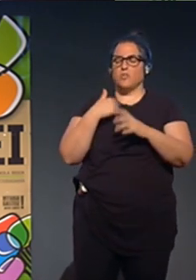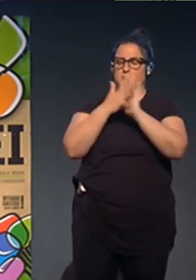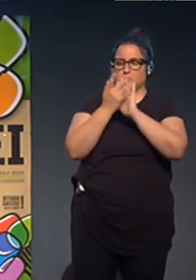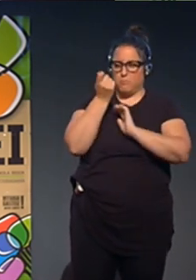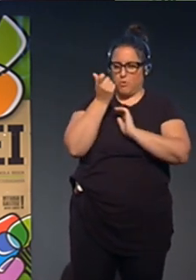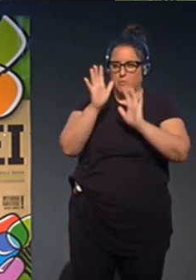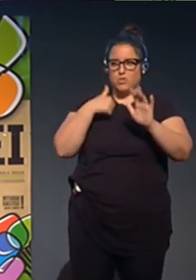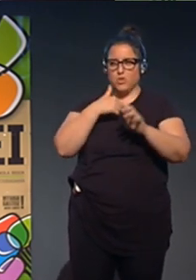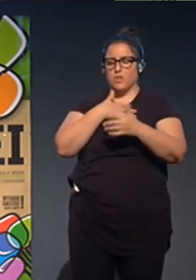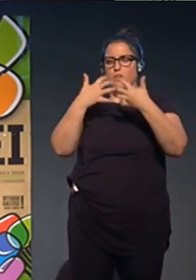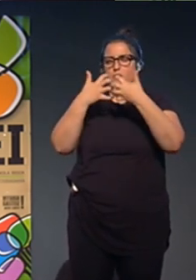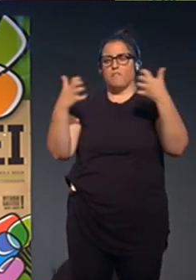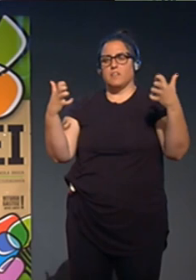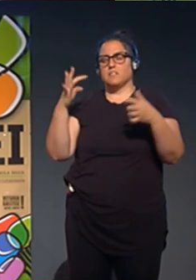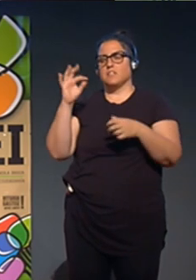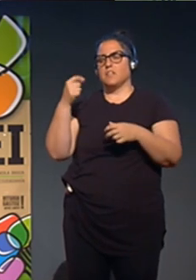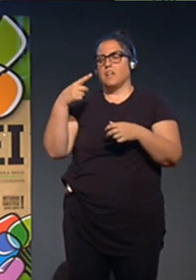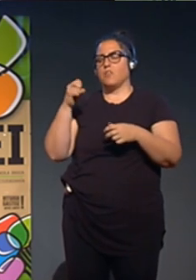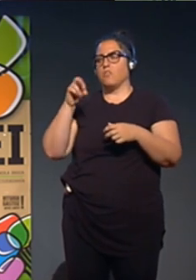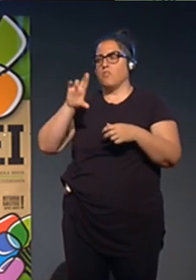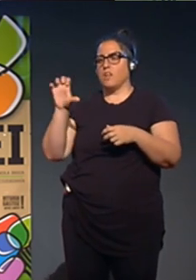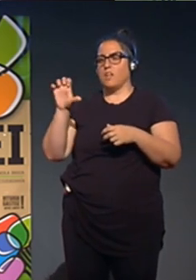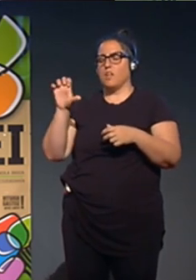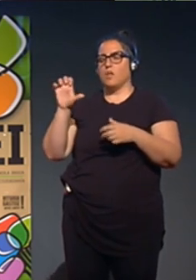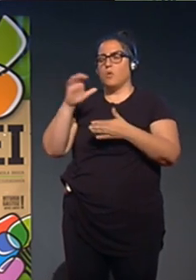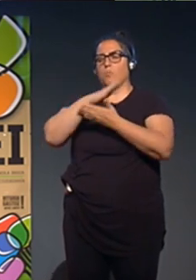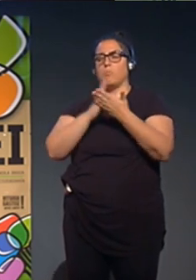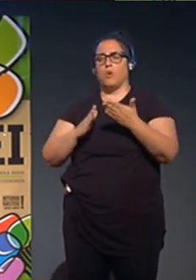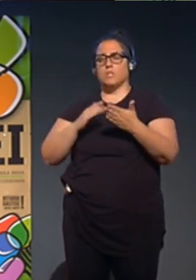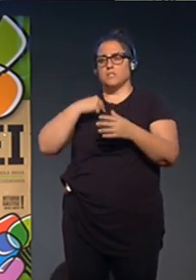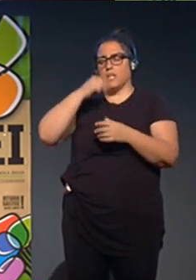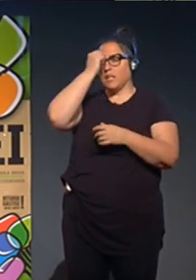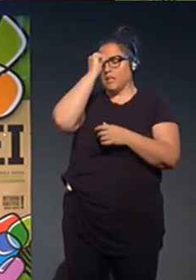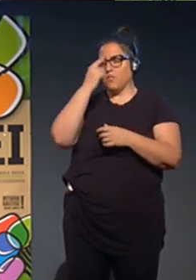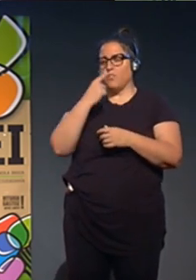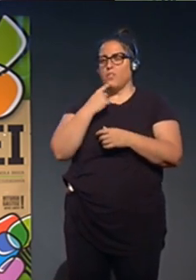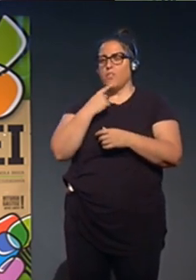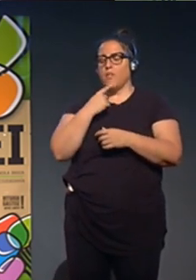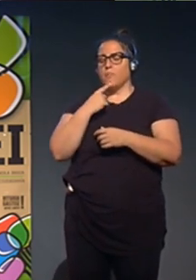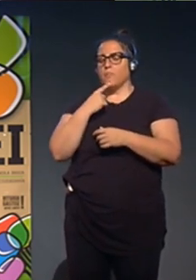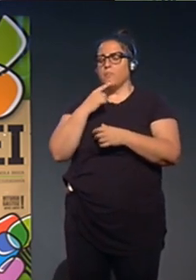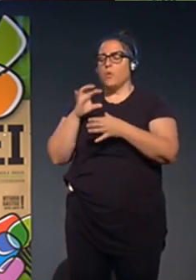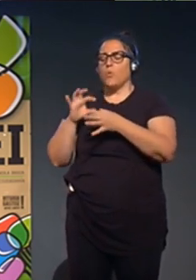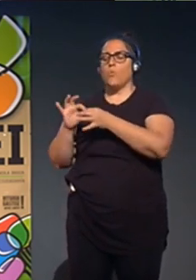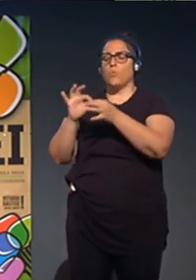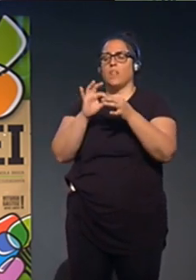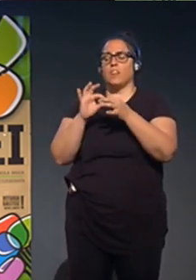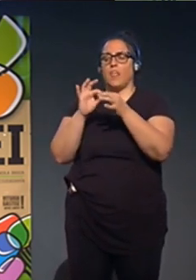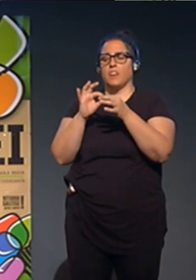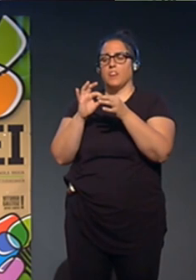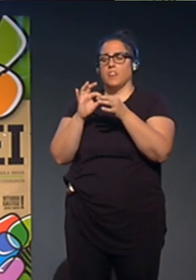bonita de tagore rabin ran tagore poeta indio él dice la unidad es